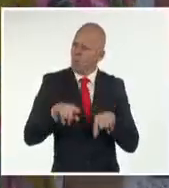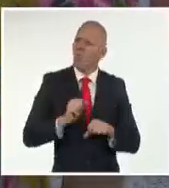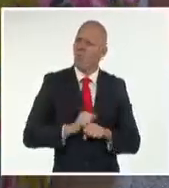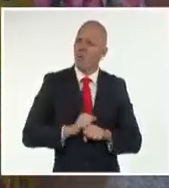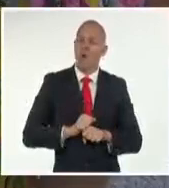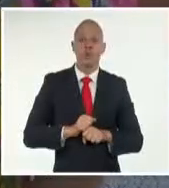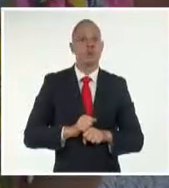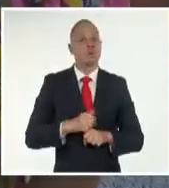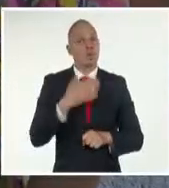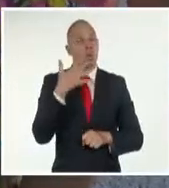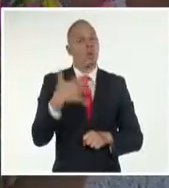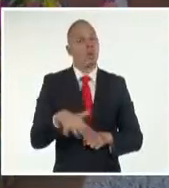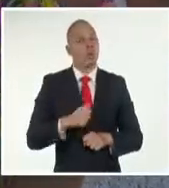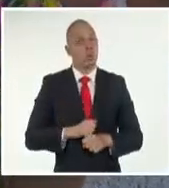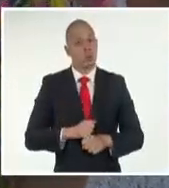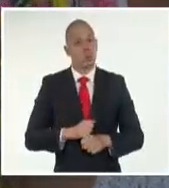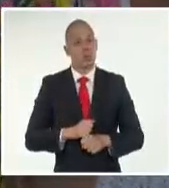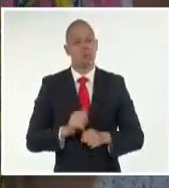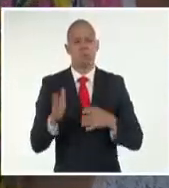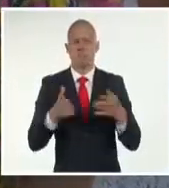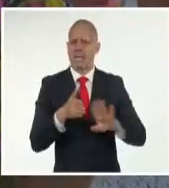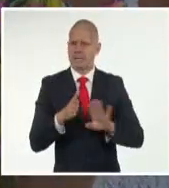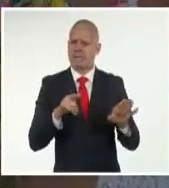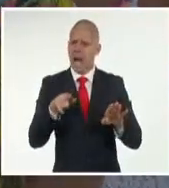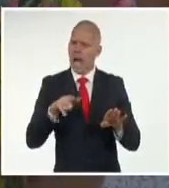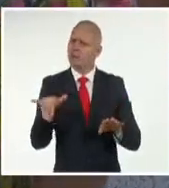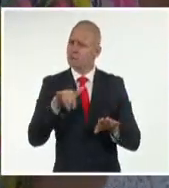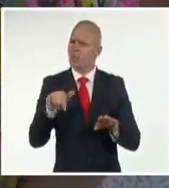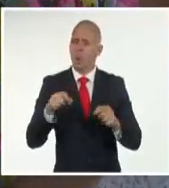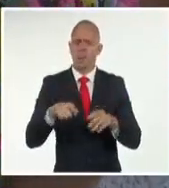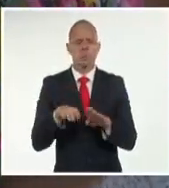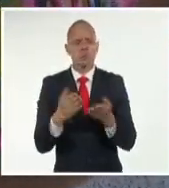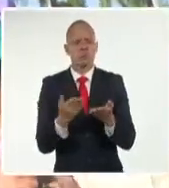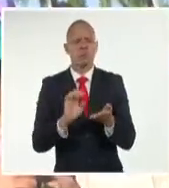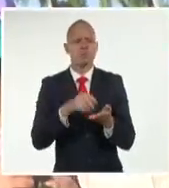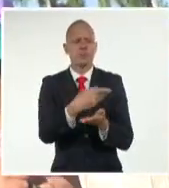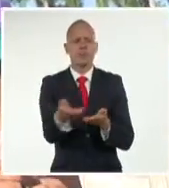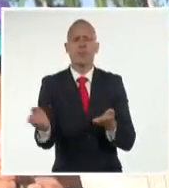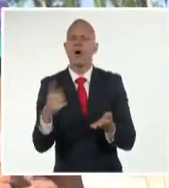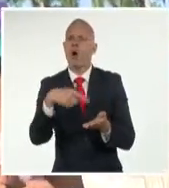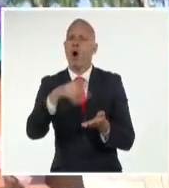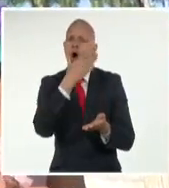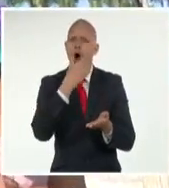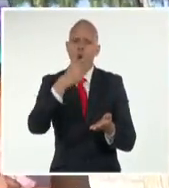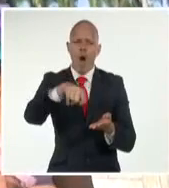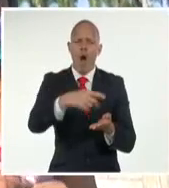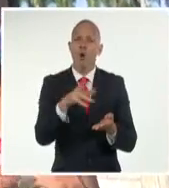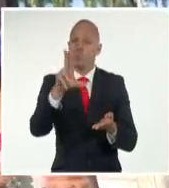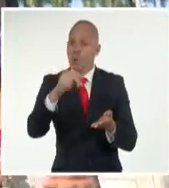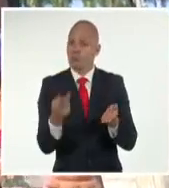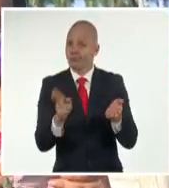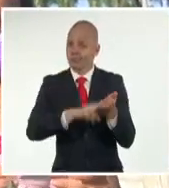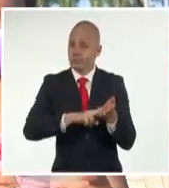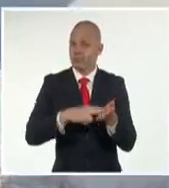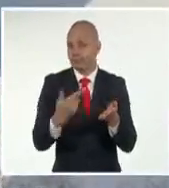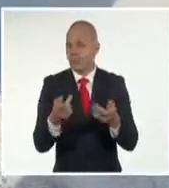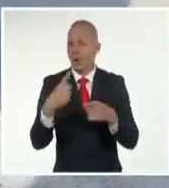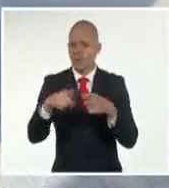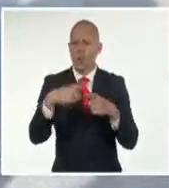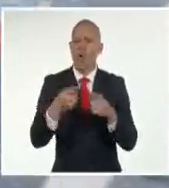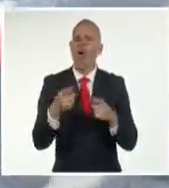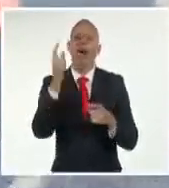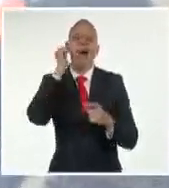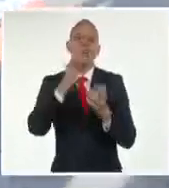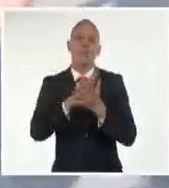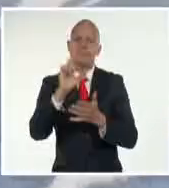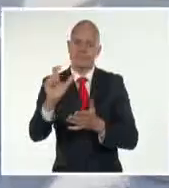el acto también fueron entregados los carnets de la FMC a varias adolescentes arribantes, continuidad de una organización fundada por Vilma, que hoy